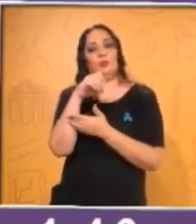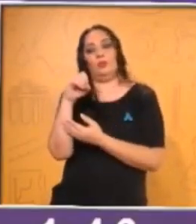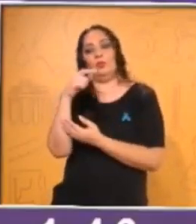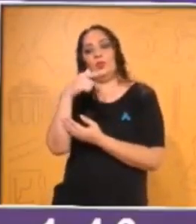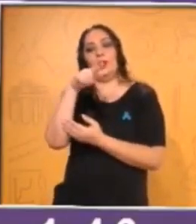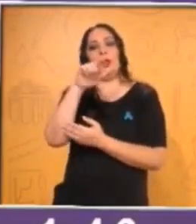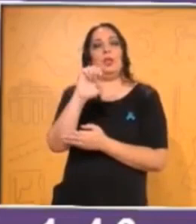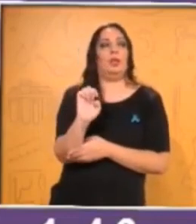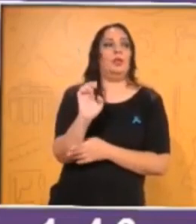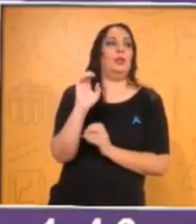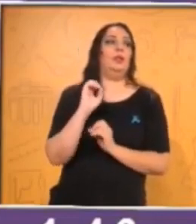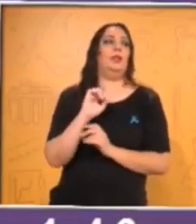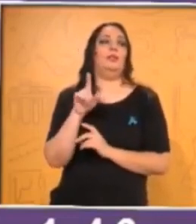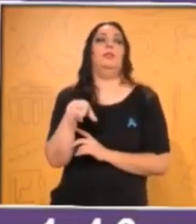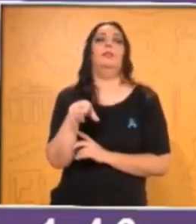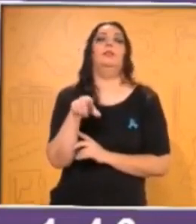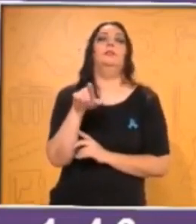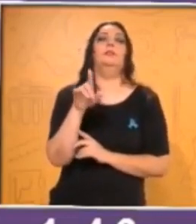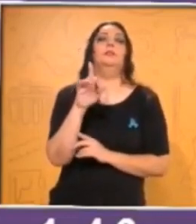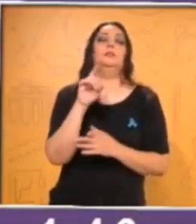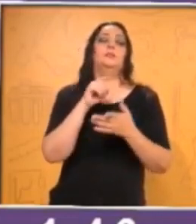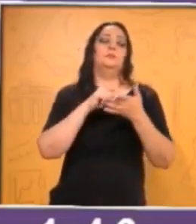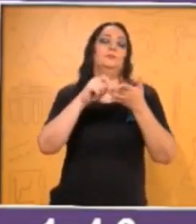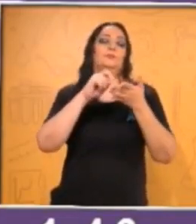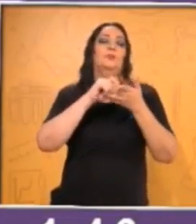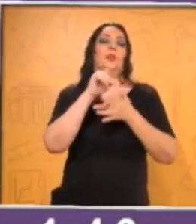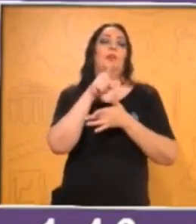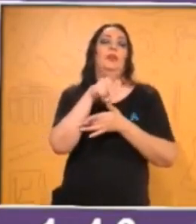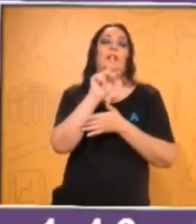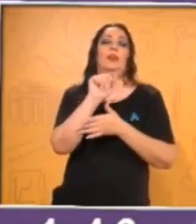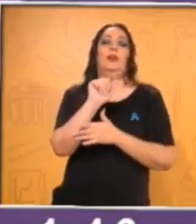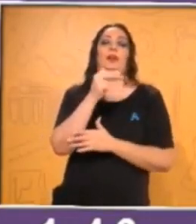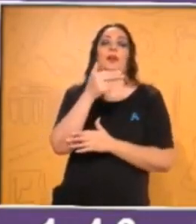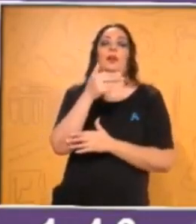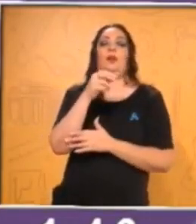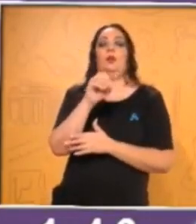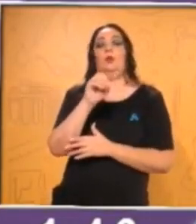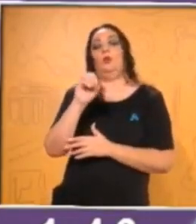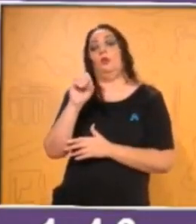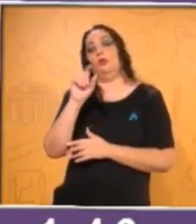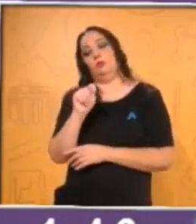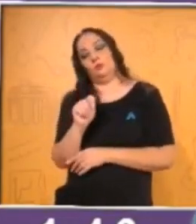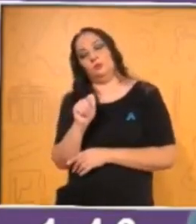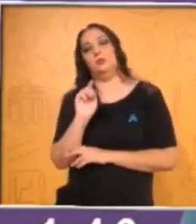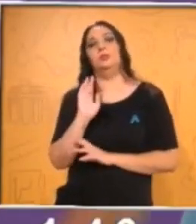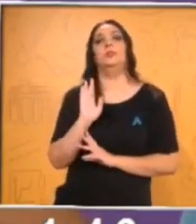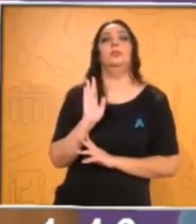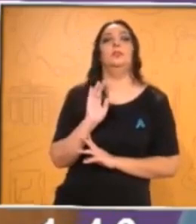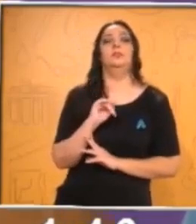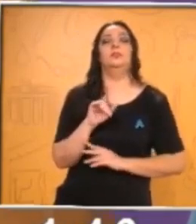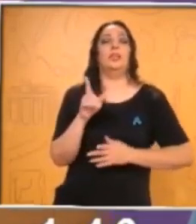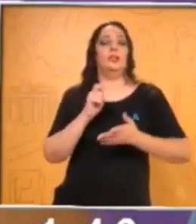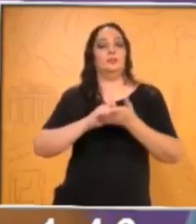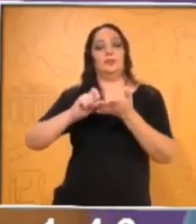Google, como le quieran llamar, le escriben Kahoot, K-H-O-O-T, le escriben ahí,